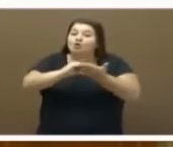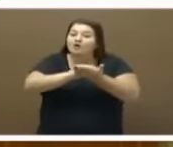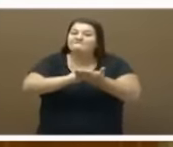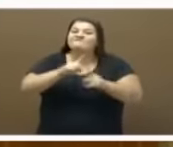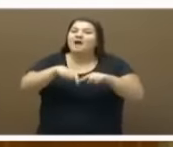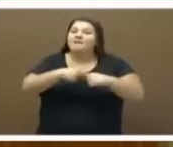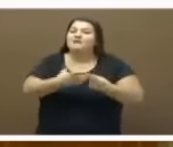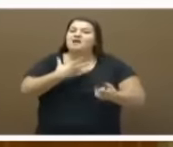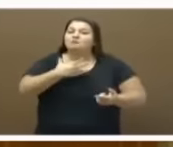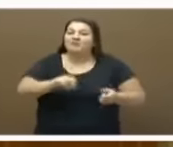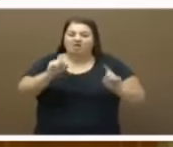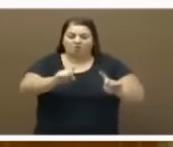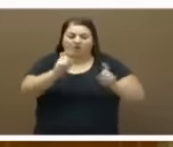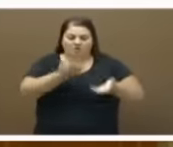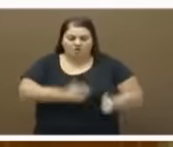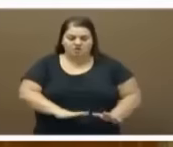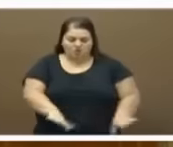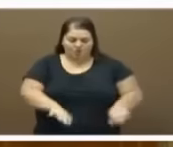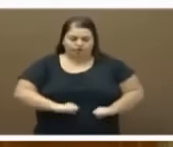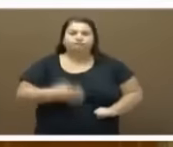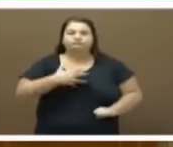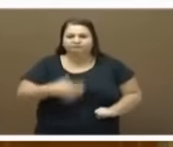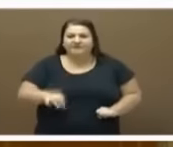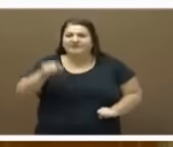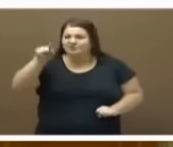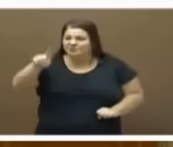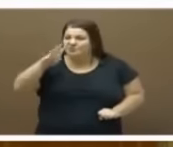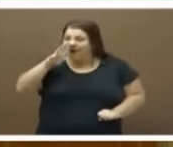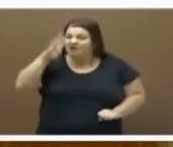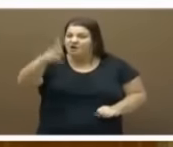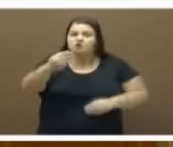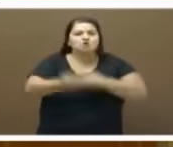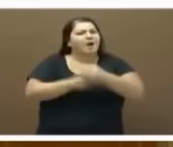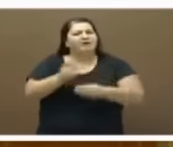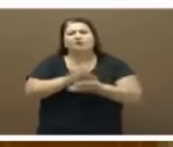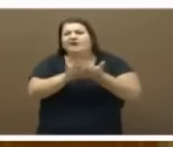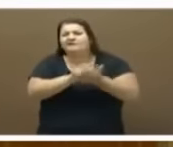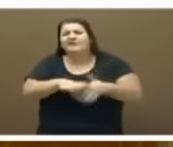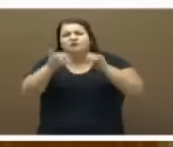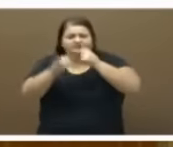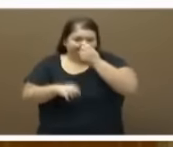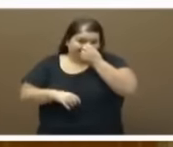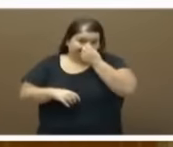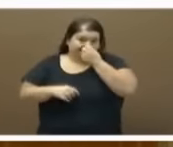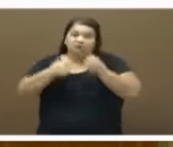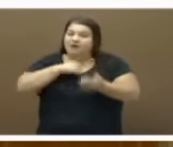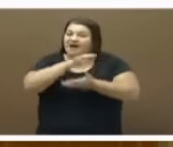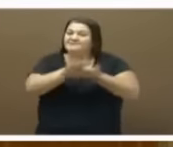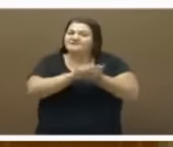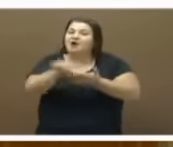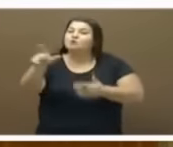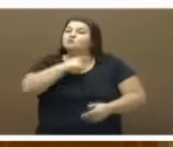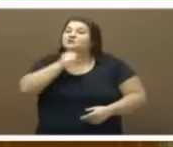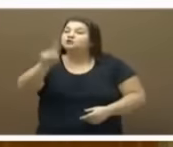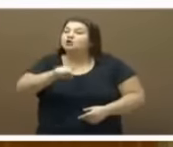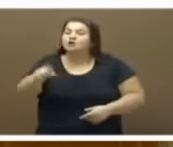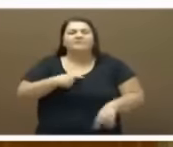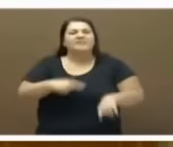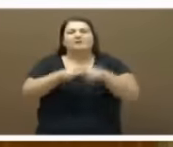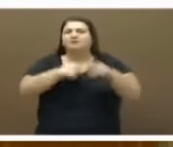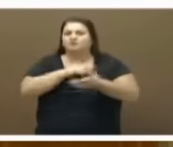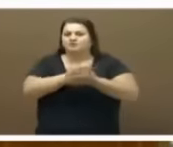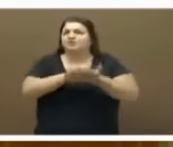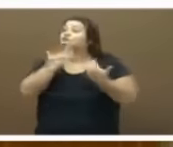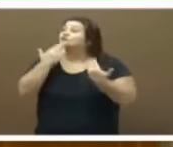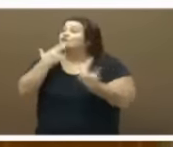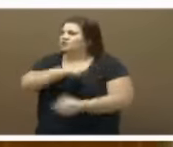volver a ocupar de la educación de sus hijos. Y eso es de lo que usted durante cuatro años no ha querido hablar. Y de lo que yo ahora voy a hablar, ¿le gusta a usted o no le gusta, señor Monago?